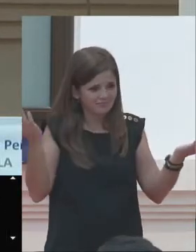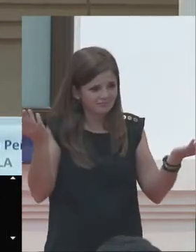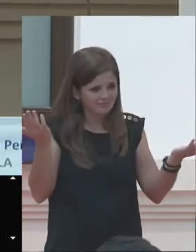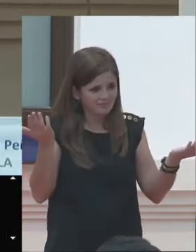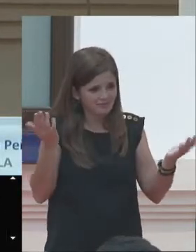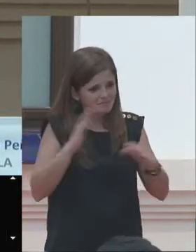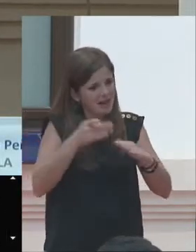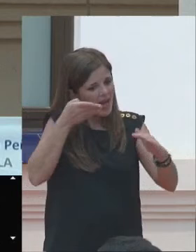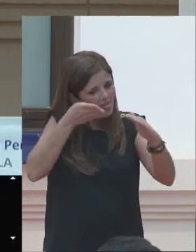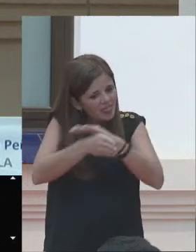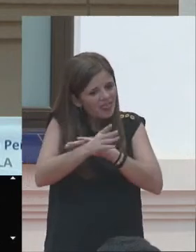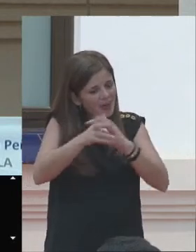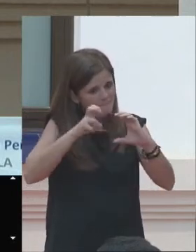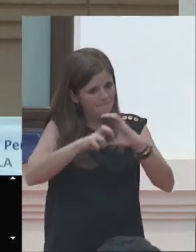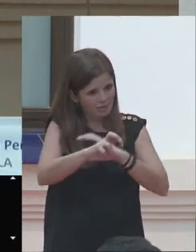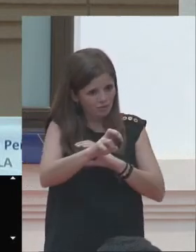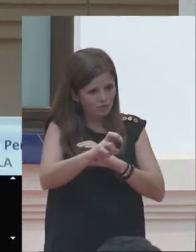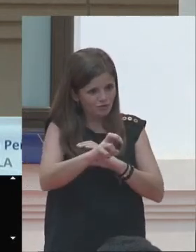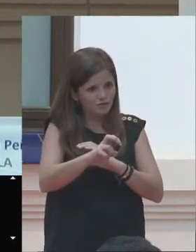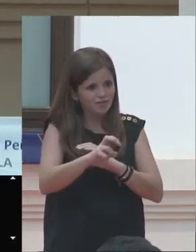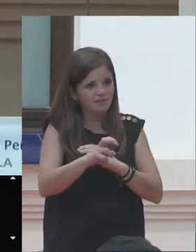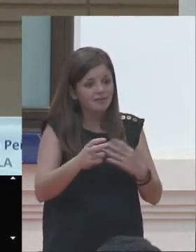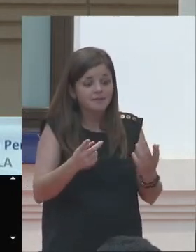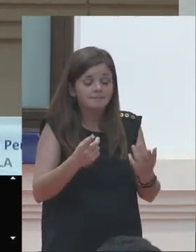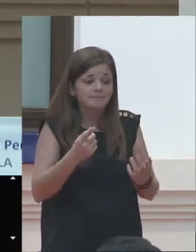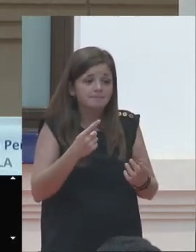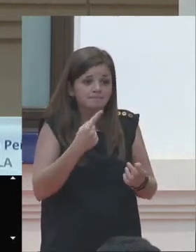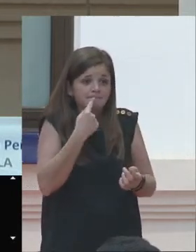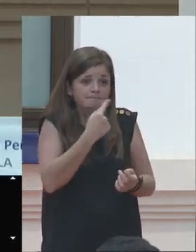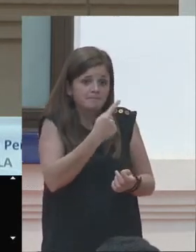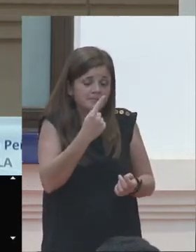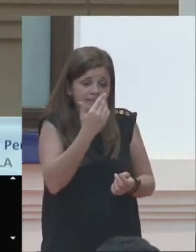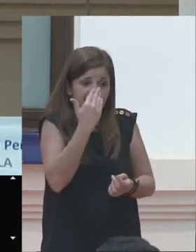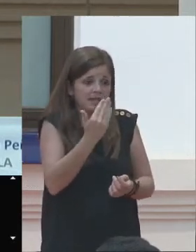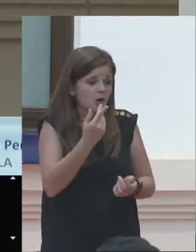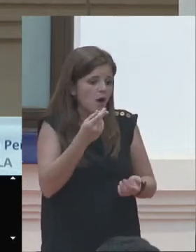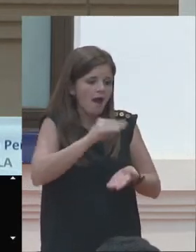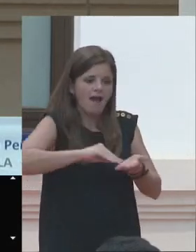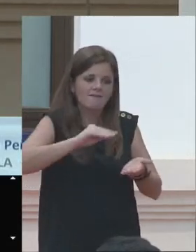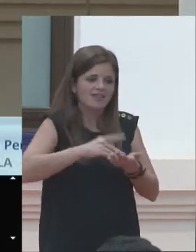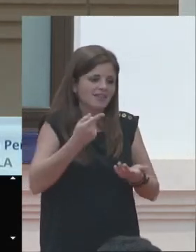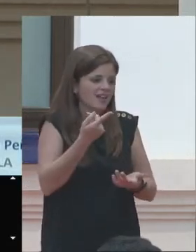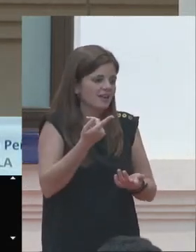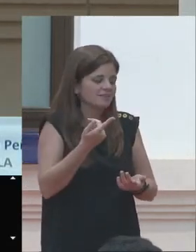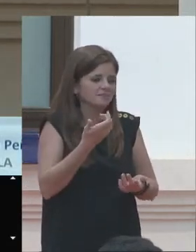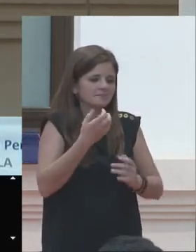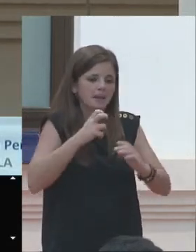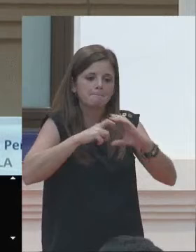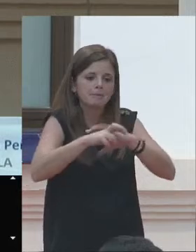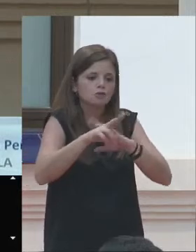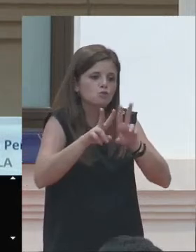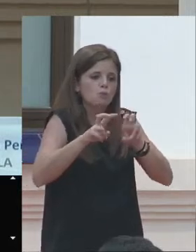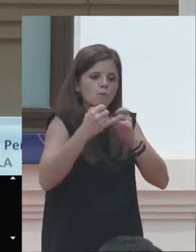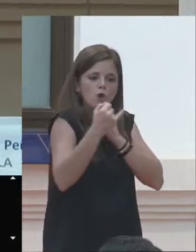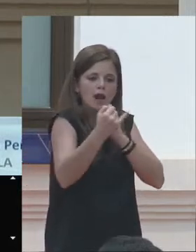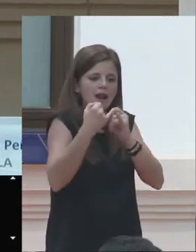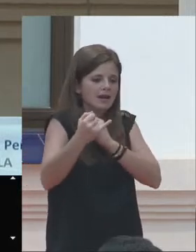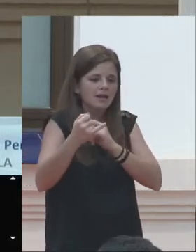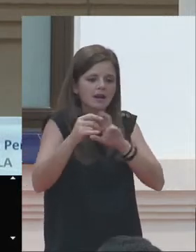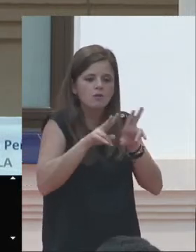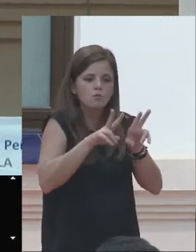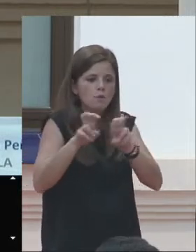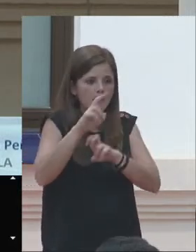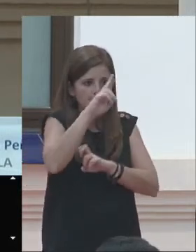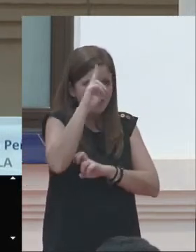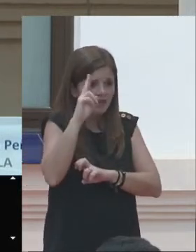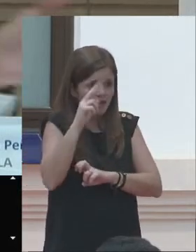del metro. Yo os puedo decir que hay muchas veces en algunas estaciones nuevas, de líneas nuevas de Metro de Madrid, que me pierdo. No